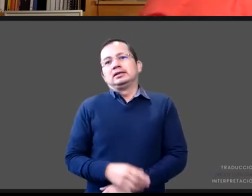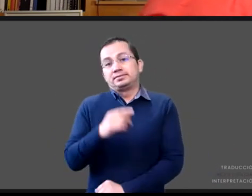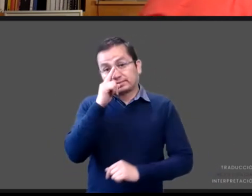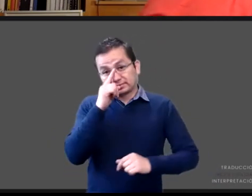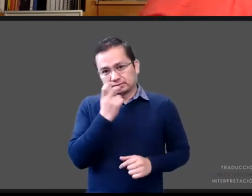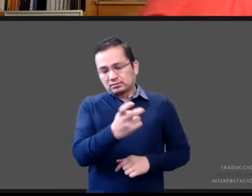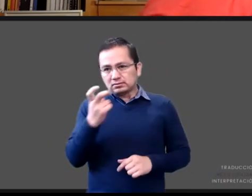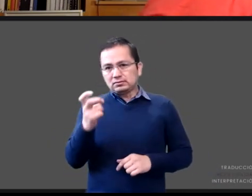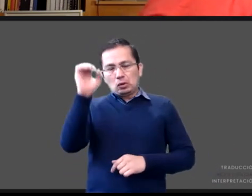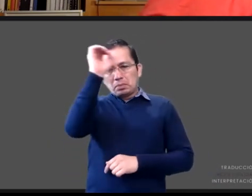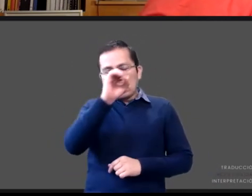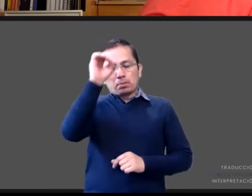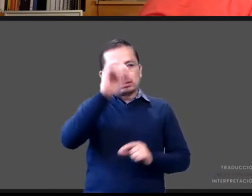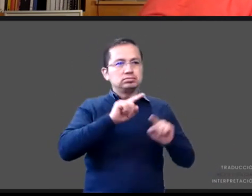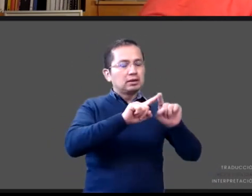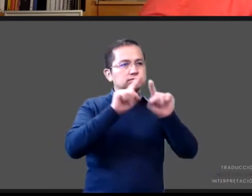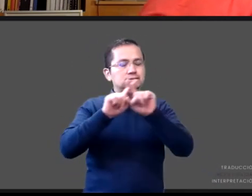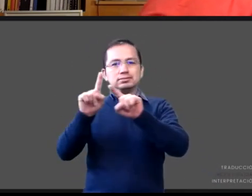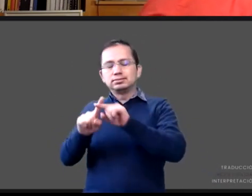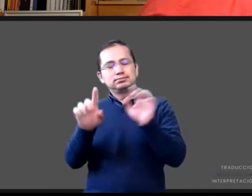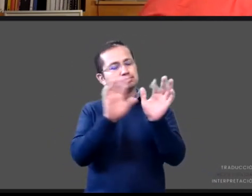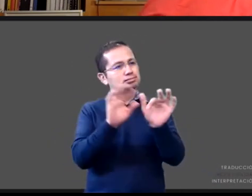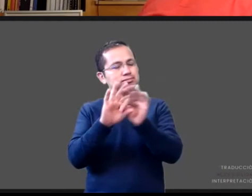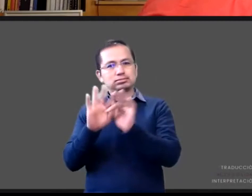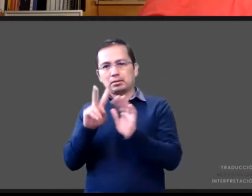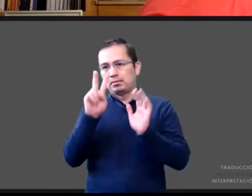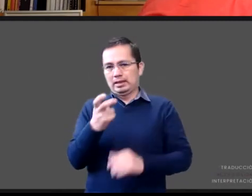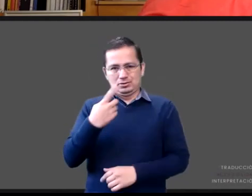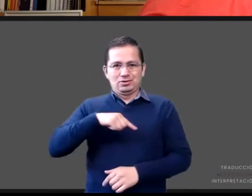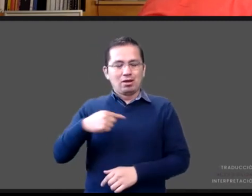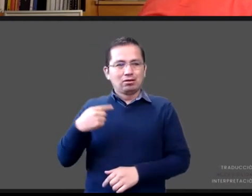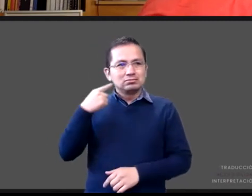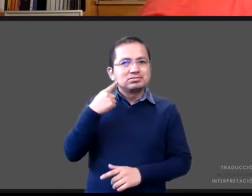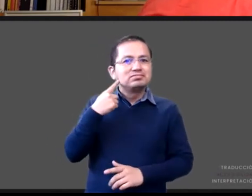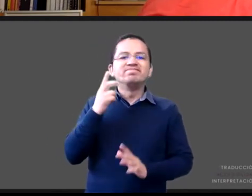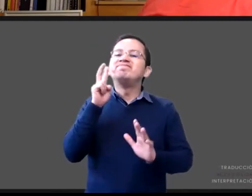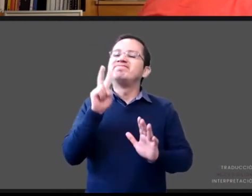me retomaría lo que dices, Aranzazú. Tenemos un sistema